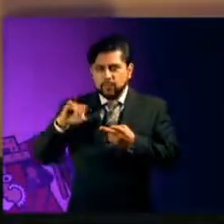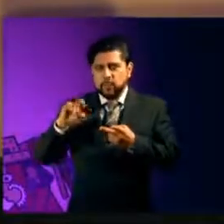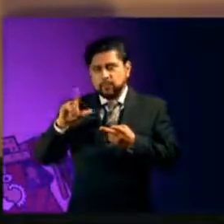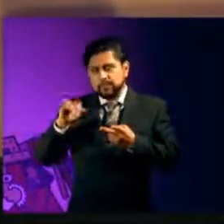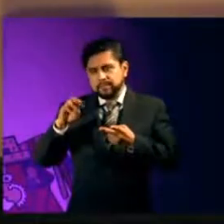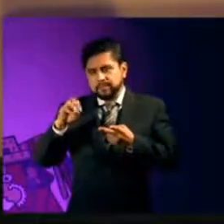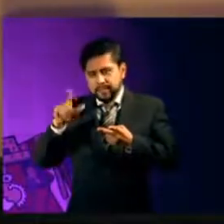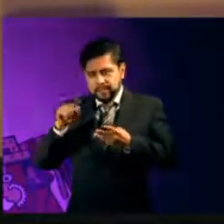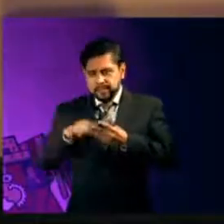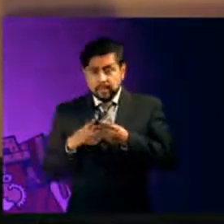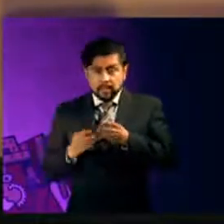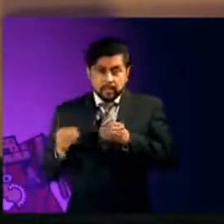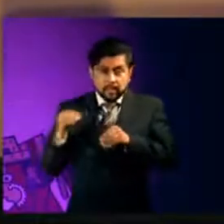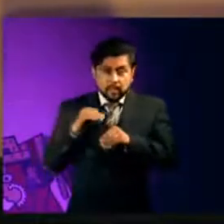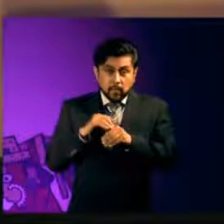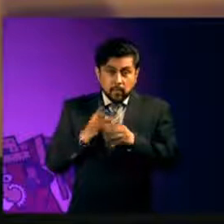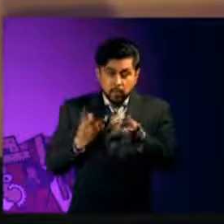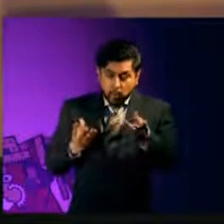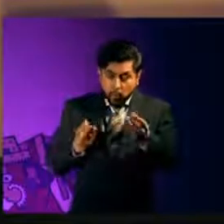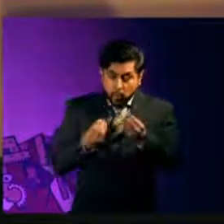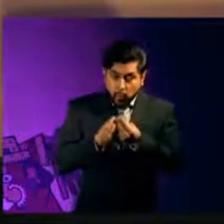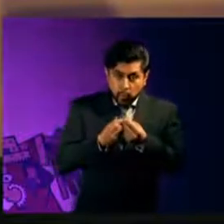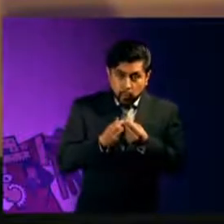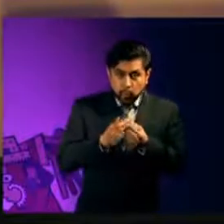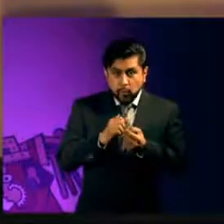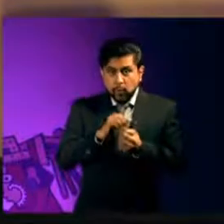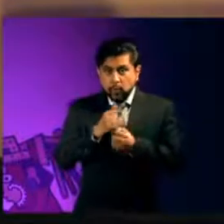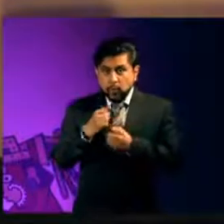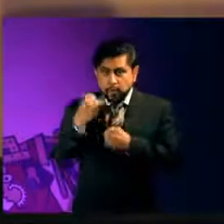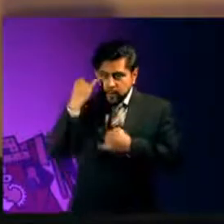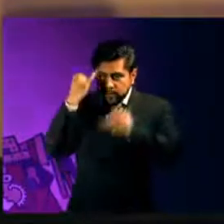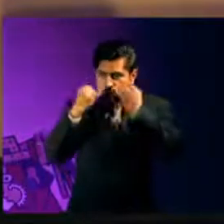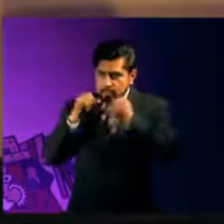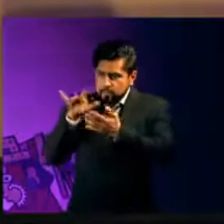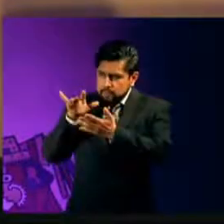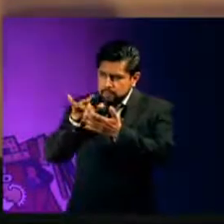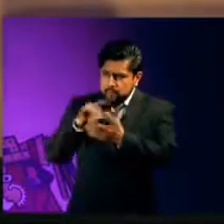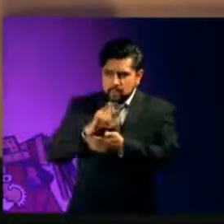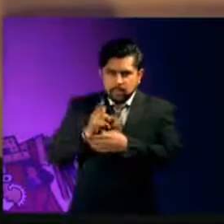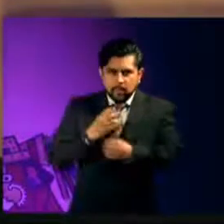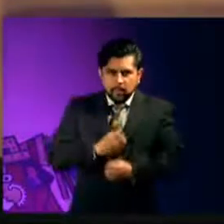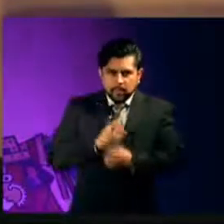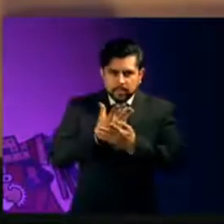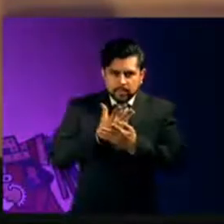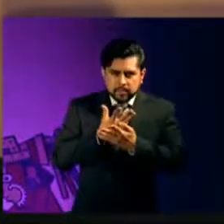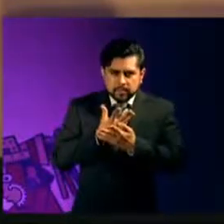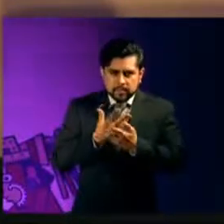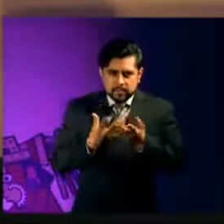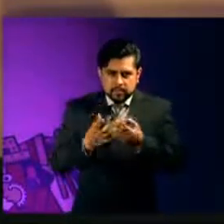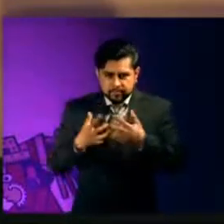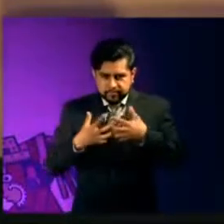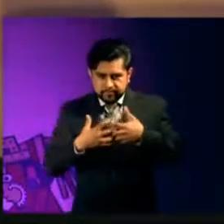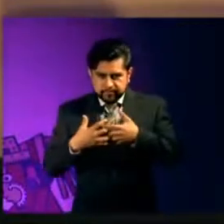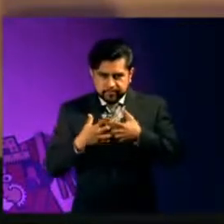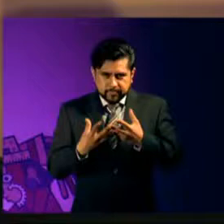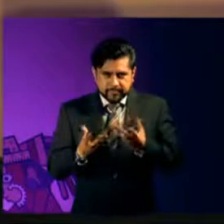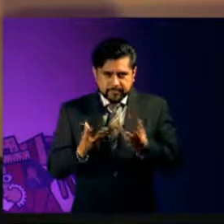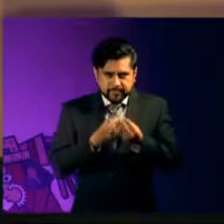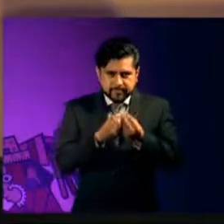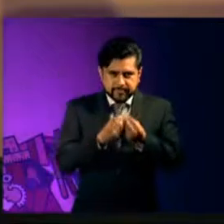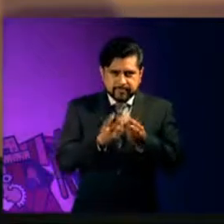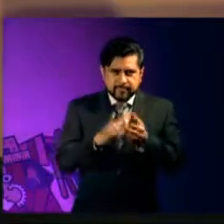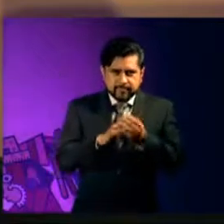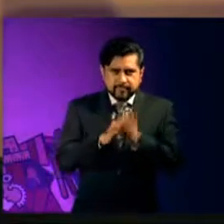y metía pedazos de poesía y entonces de tal manera digamos que tenía tienes ahora que es también en